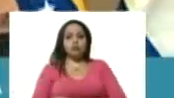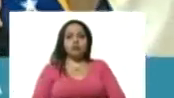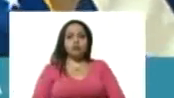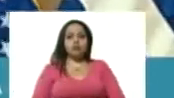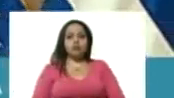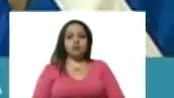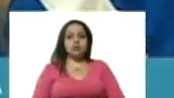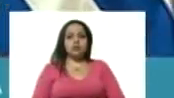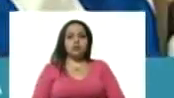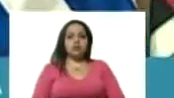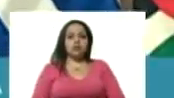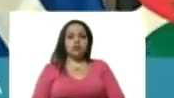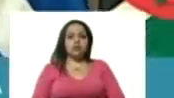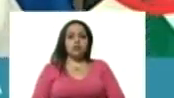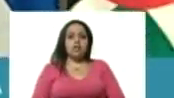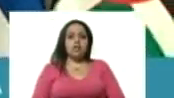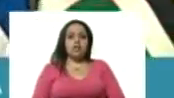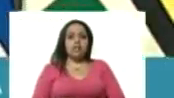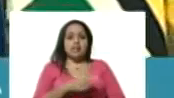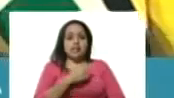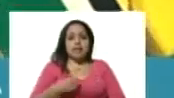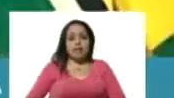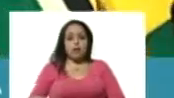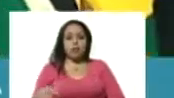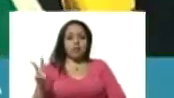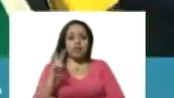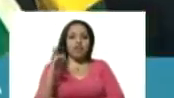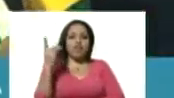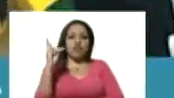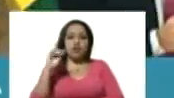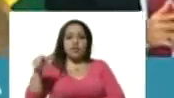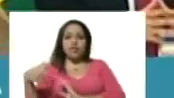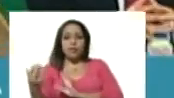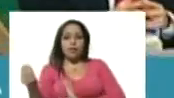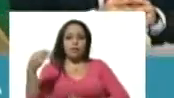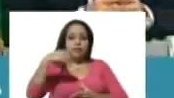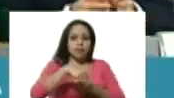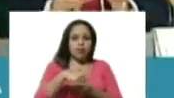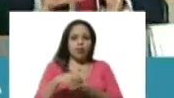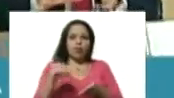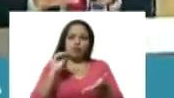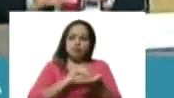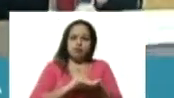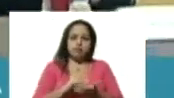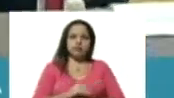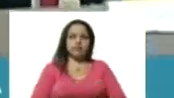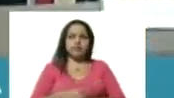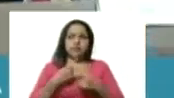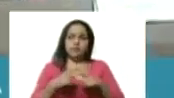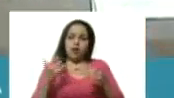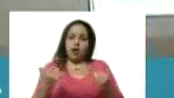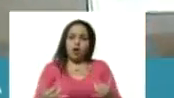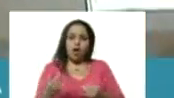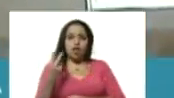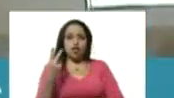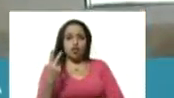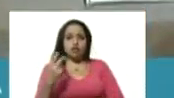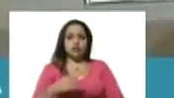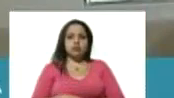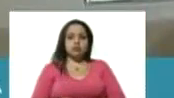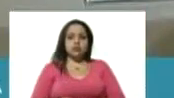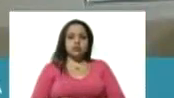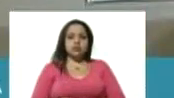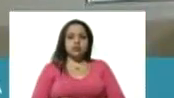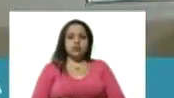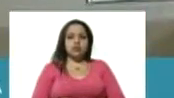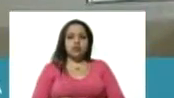y Venezuela. Bolivia volverá pronto, muy pronto volverá Bolivia a la Alianza Bolivariana. Pero por ahora somos dos continentales y el resto